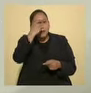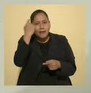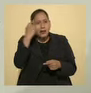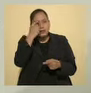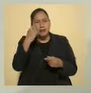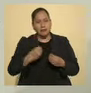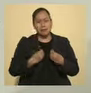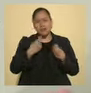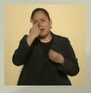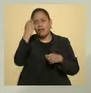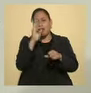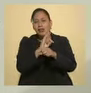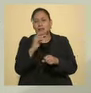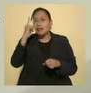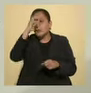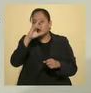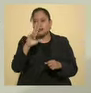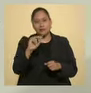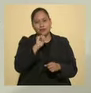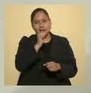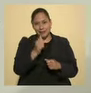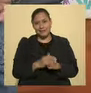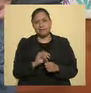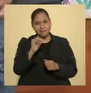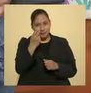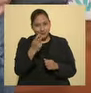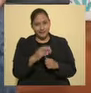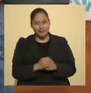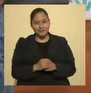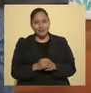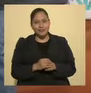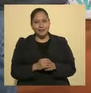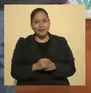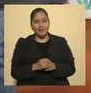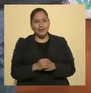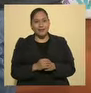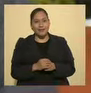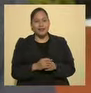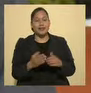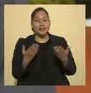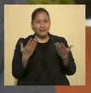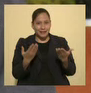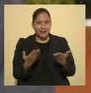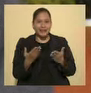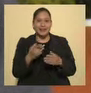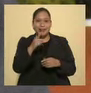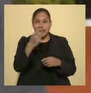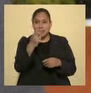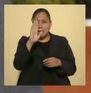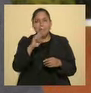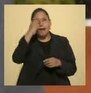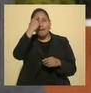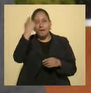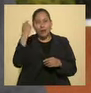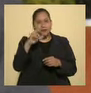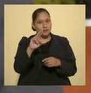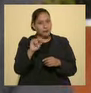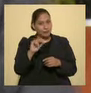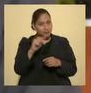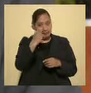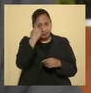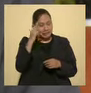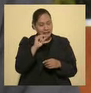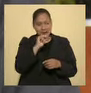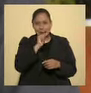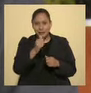hay que hacer fácil la vida. No hay que complicársela, ¿no? ¿Verdad? Pues claro. Bueno, si eso se dice fácil, ¿no? Ajá. Pero no es tan